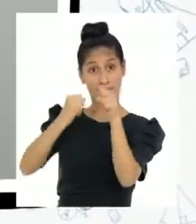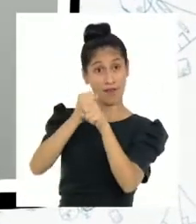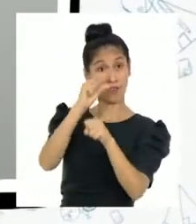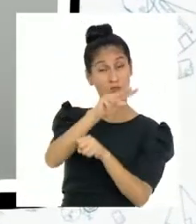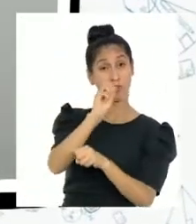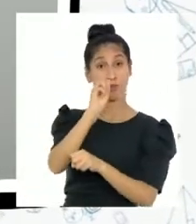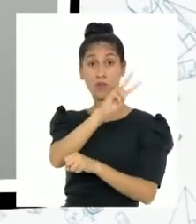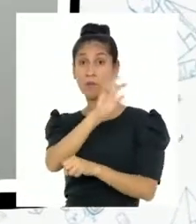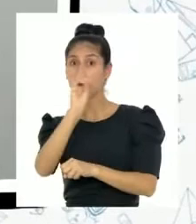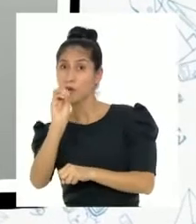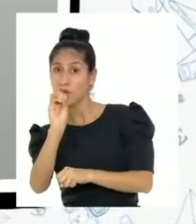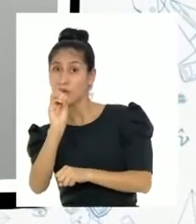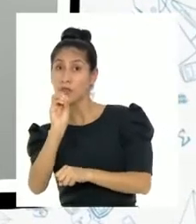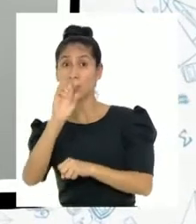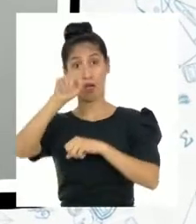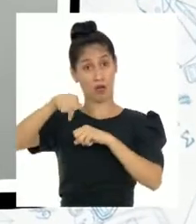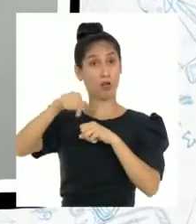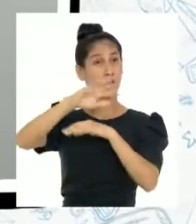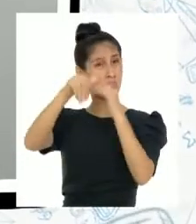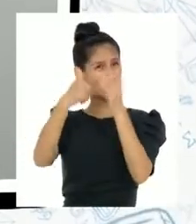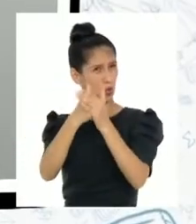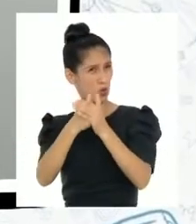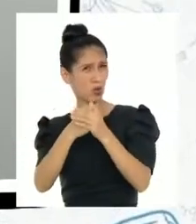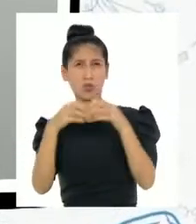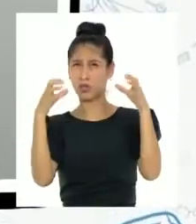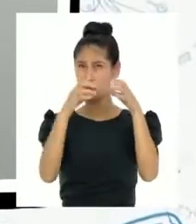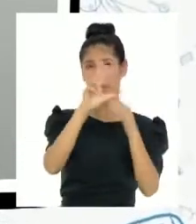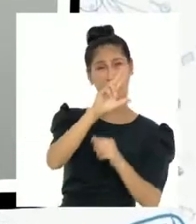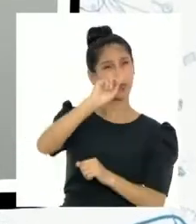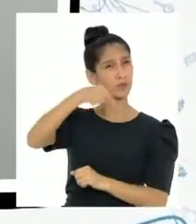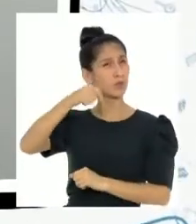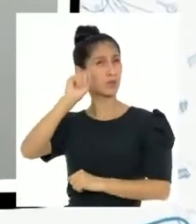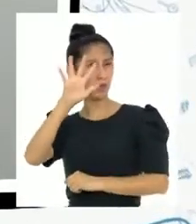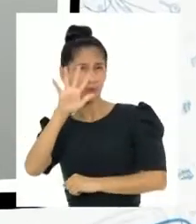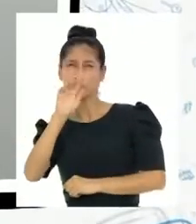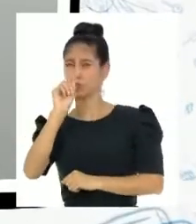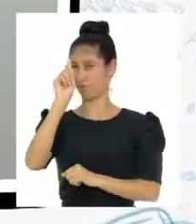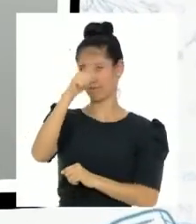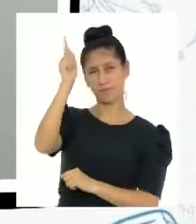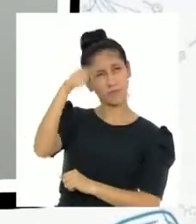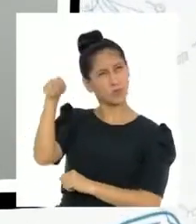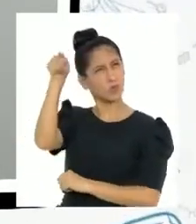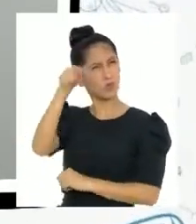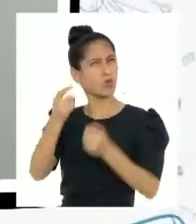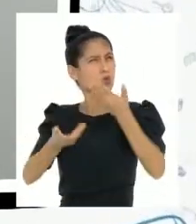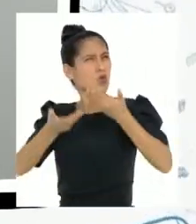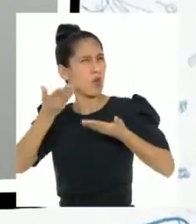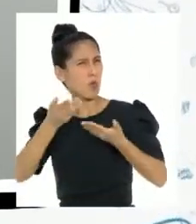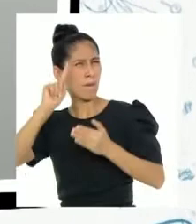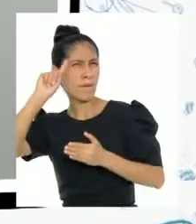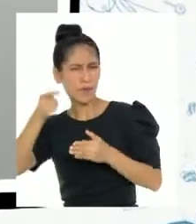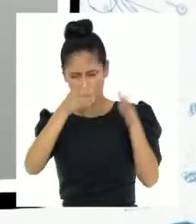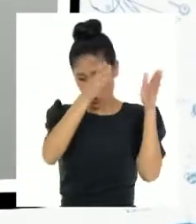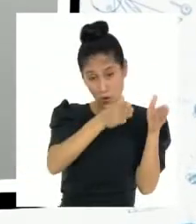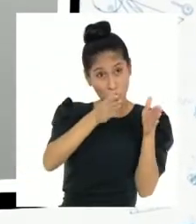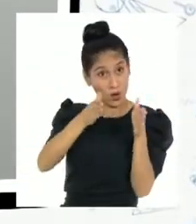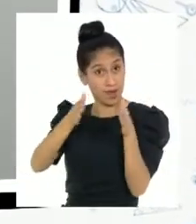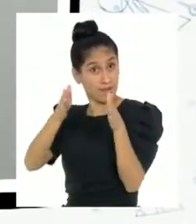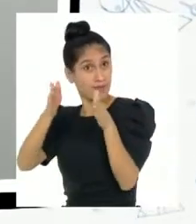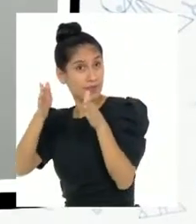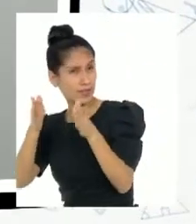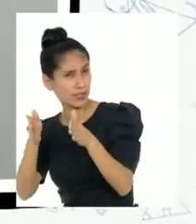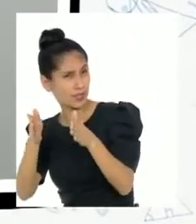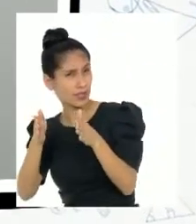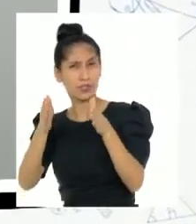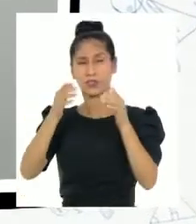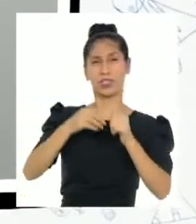esta creció del 1.3% al 3.5%. Para esto, primero realizamos un árbol del problema